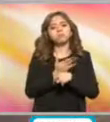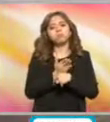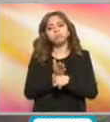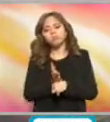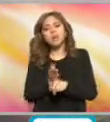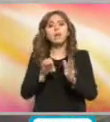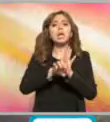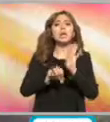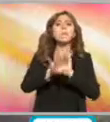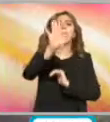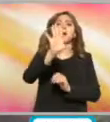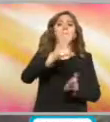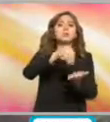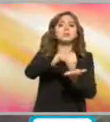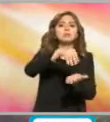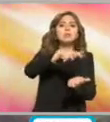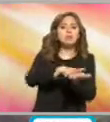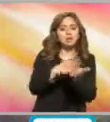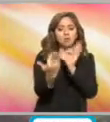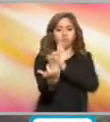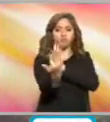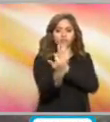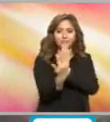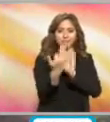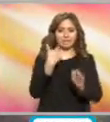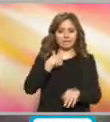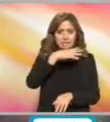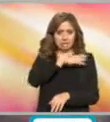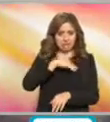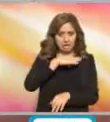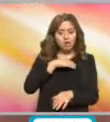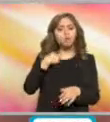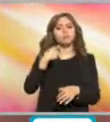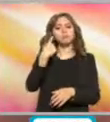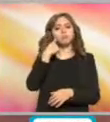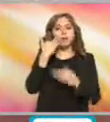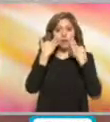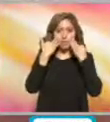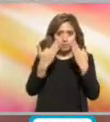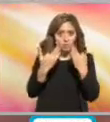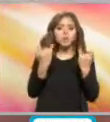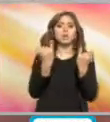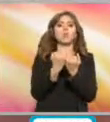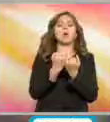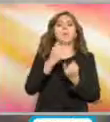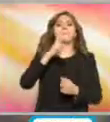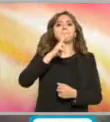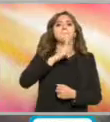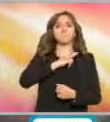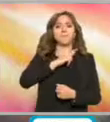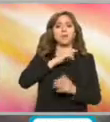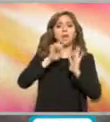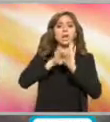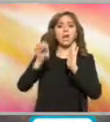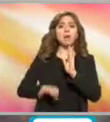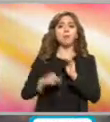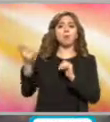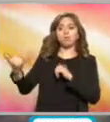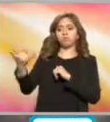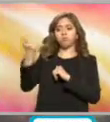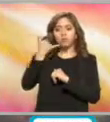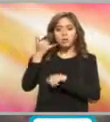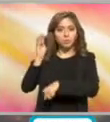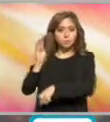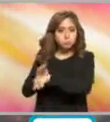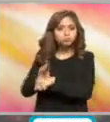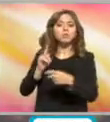cita con tu hijo para darle esta formalidad y también tú hagas una cita contigo mismo, ¿no? No recibir llamadas,